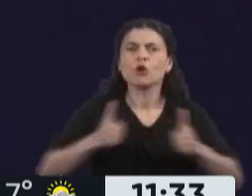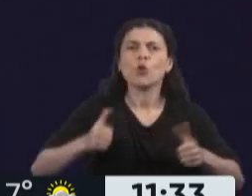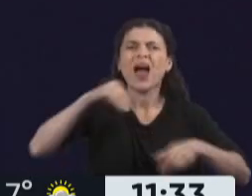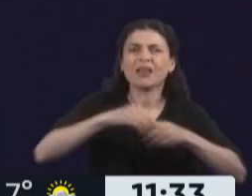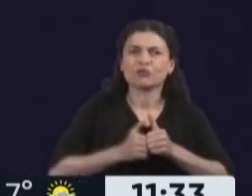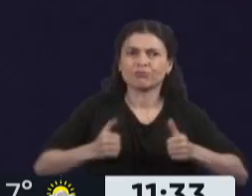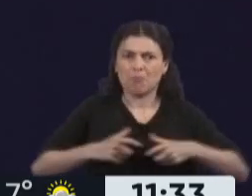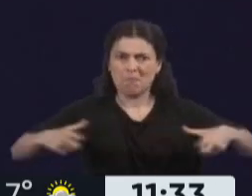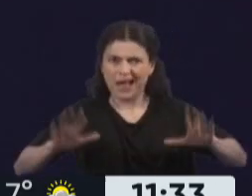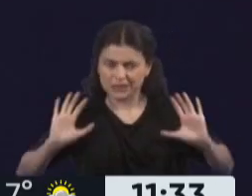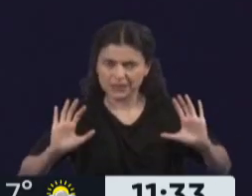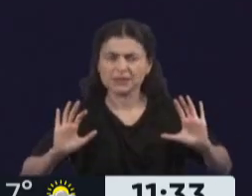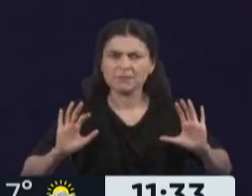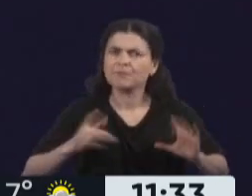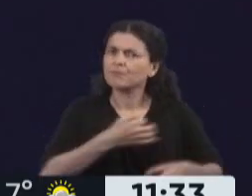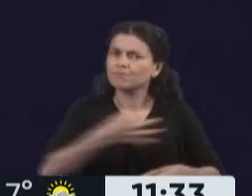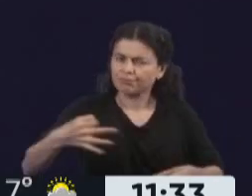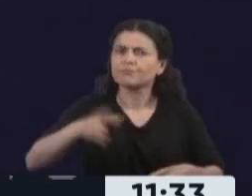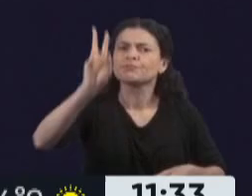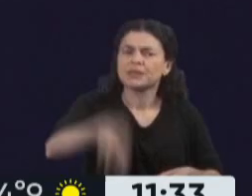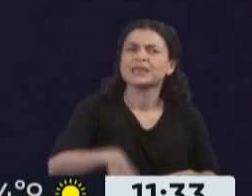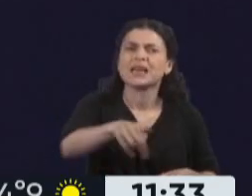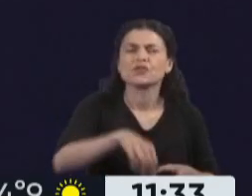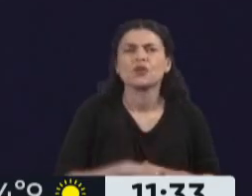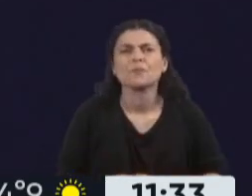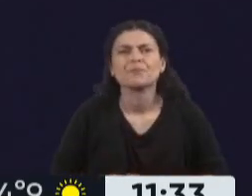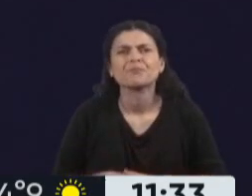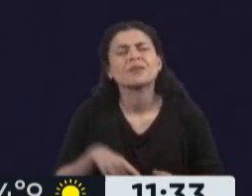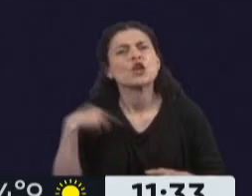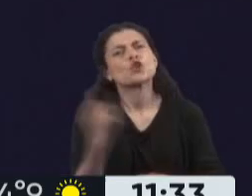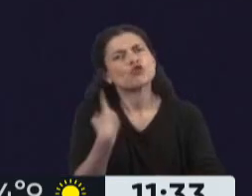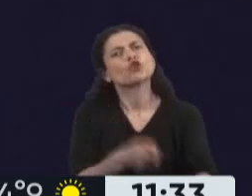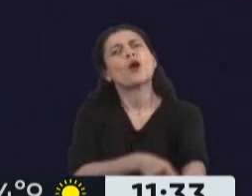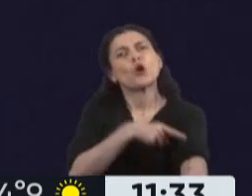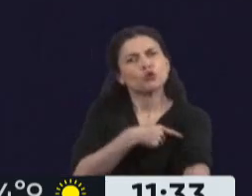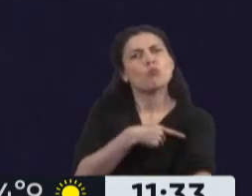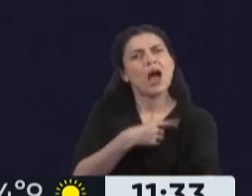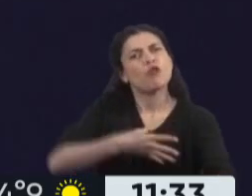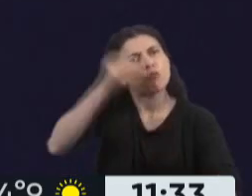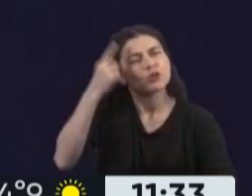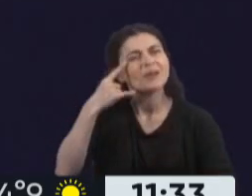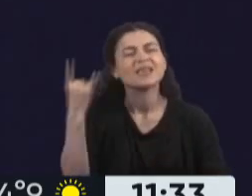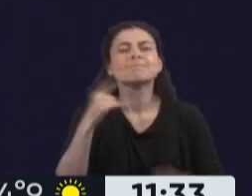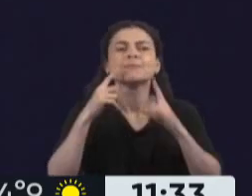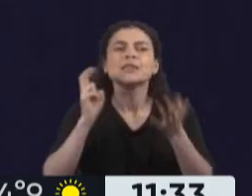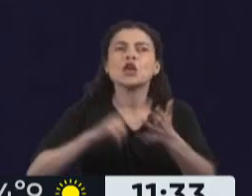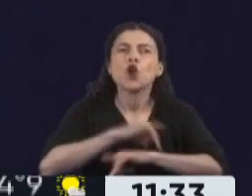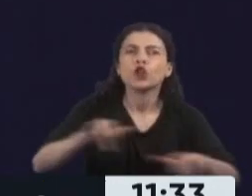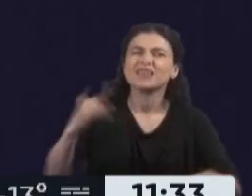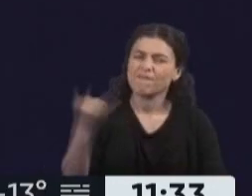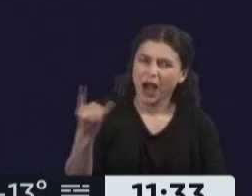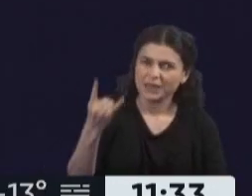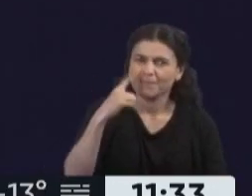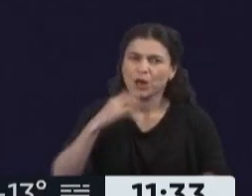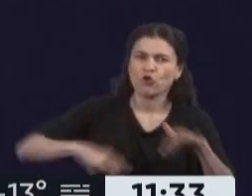algunas... aquí estamos, por desgracia, acostumbrados a algunas falsas noticias. De hecho, yo en las conferencias muchas veces cuando me preguntan sobre